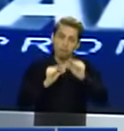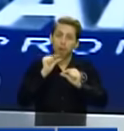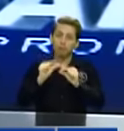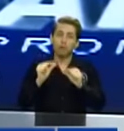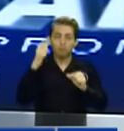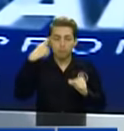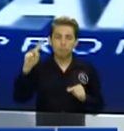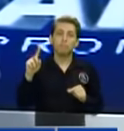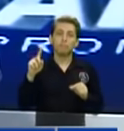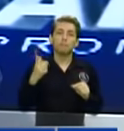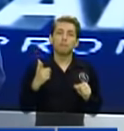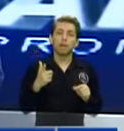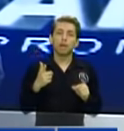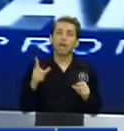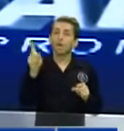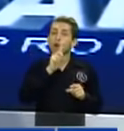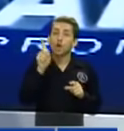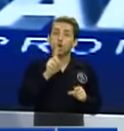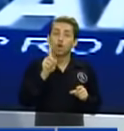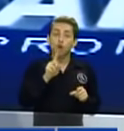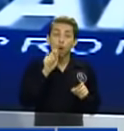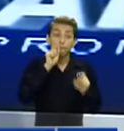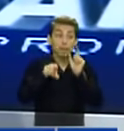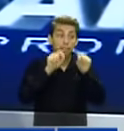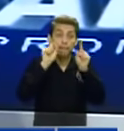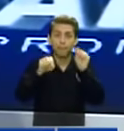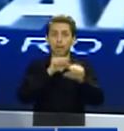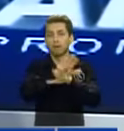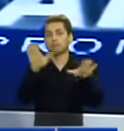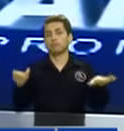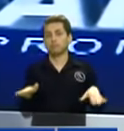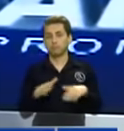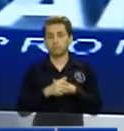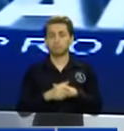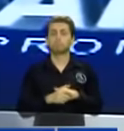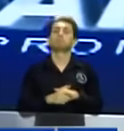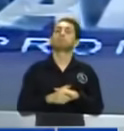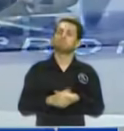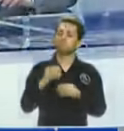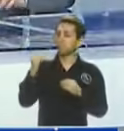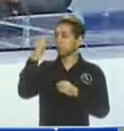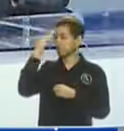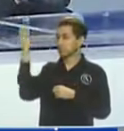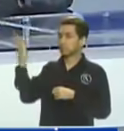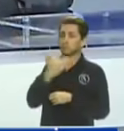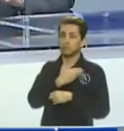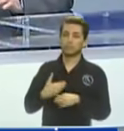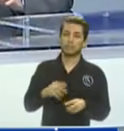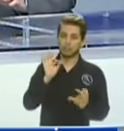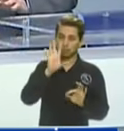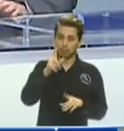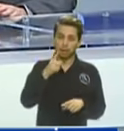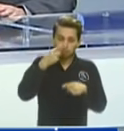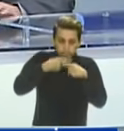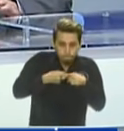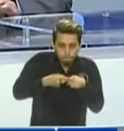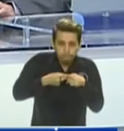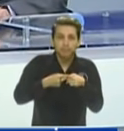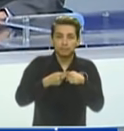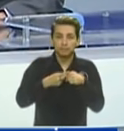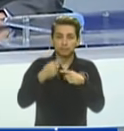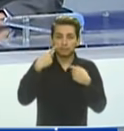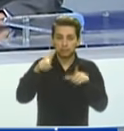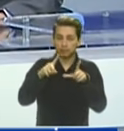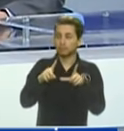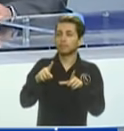con la menor posibilidad de contagio posible. Gracias, señor presidente. Vamos a detenernos por unos instantes. Tenemos una pausa comercial en esta edición de